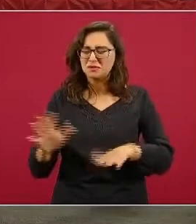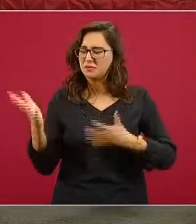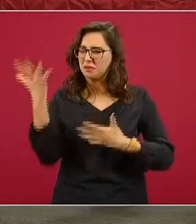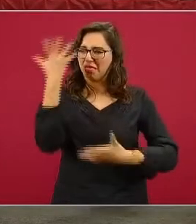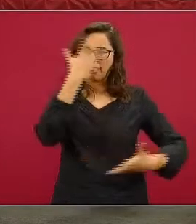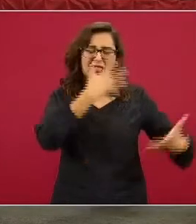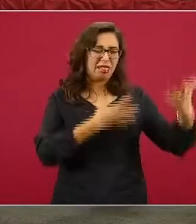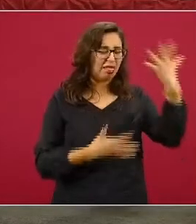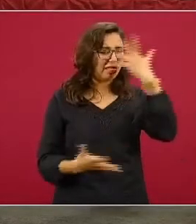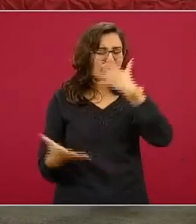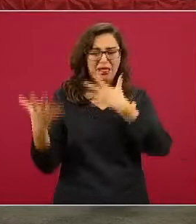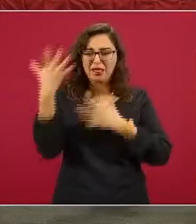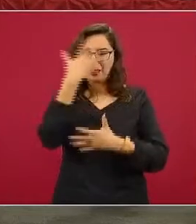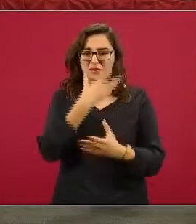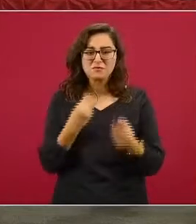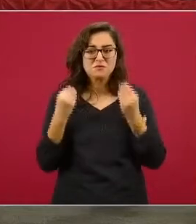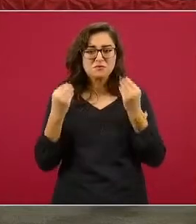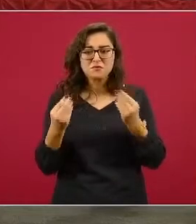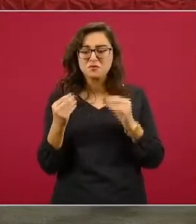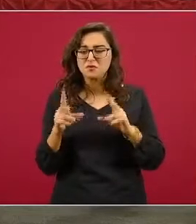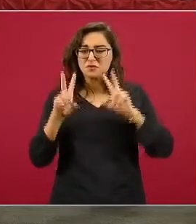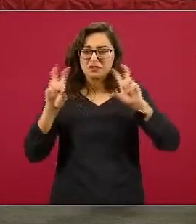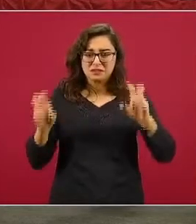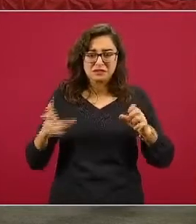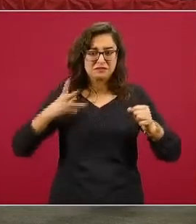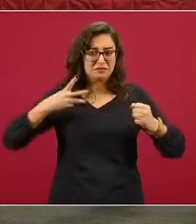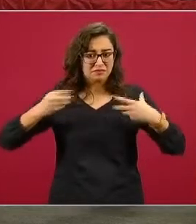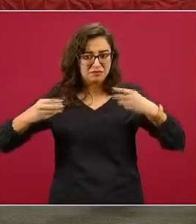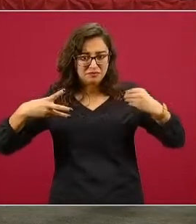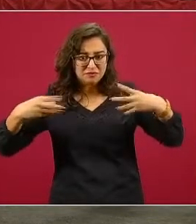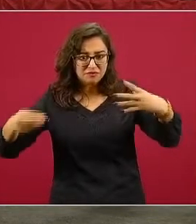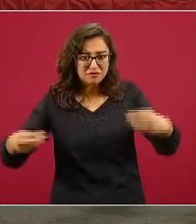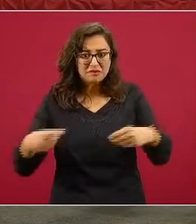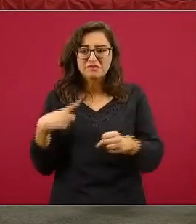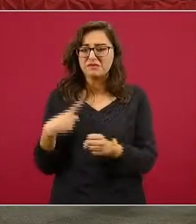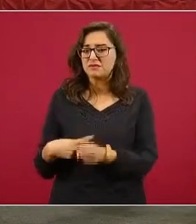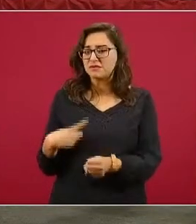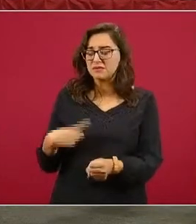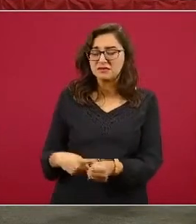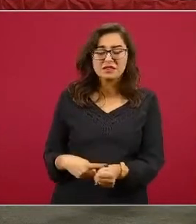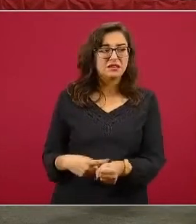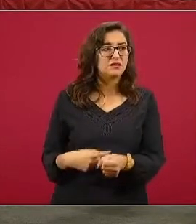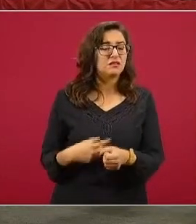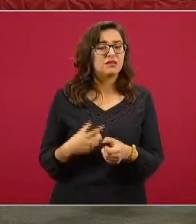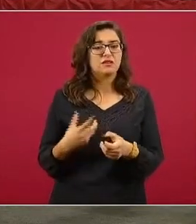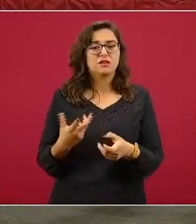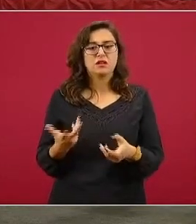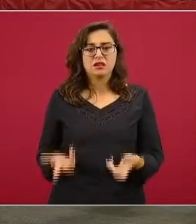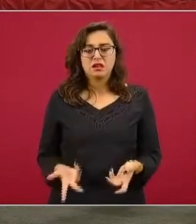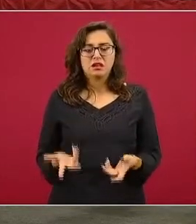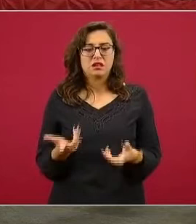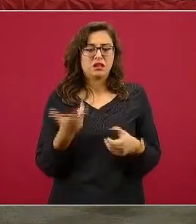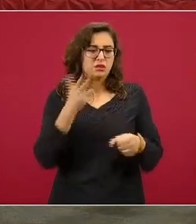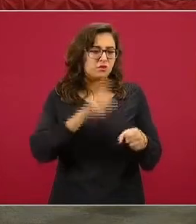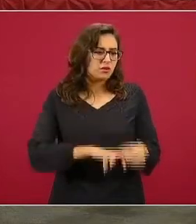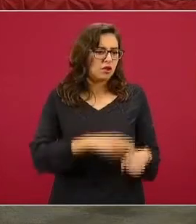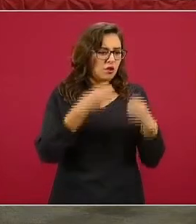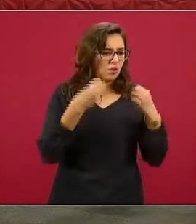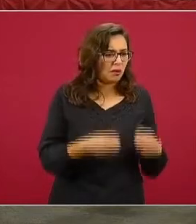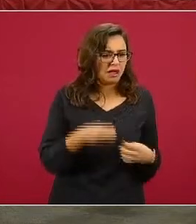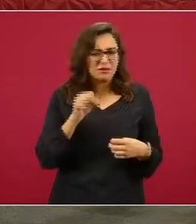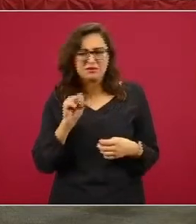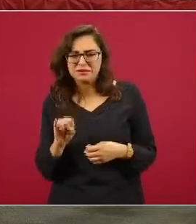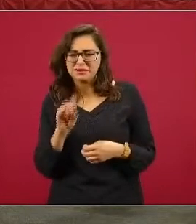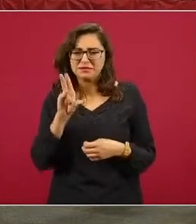sentido de los contagios, de los enfermos, de las ocupaciones